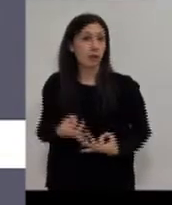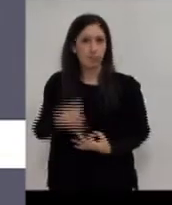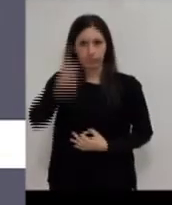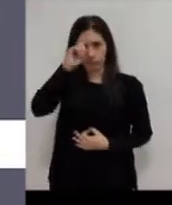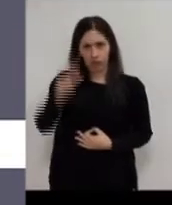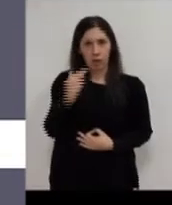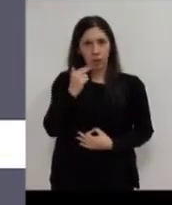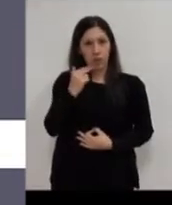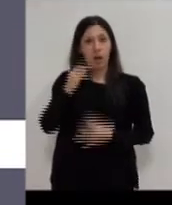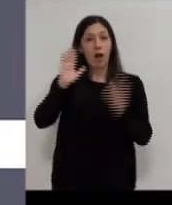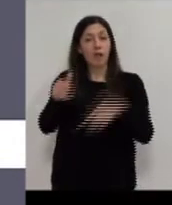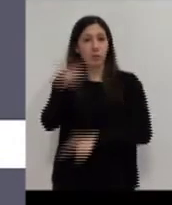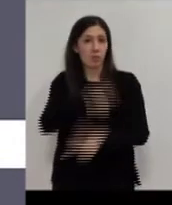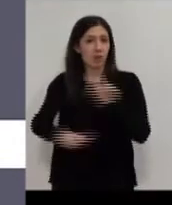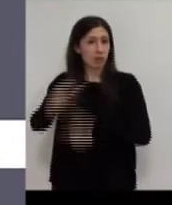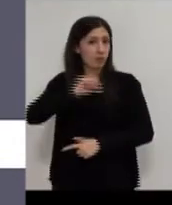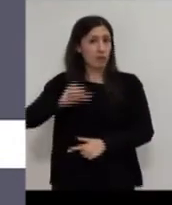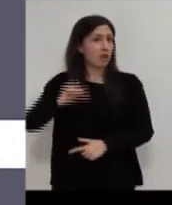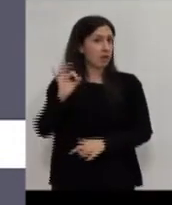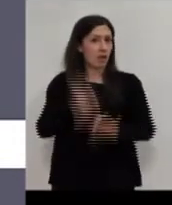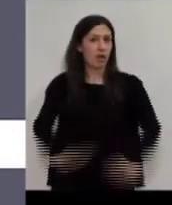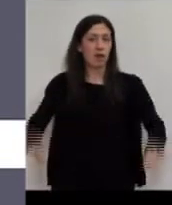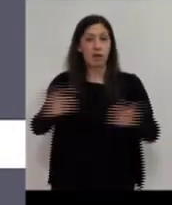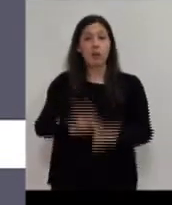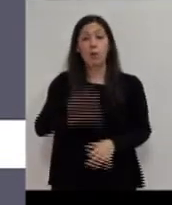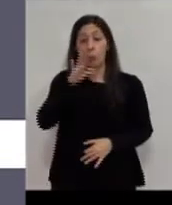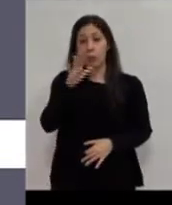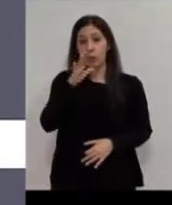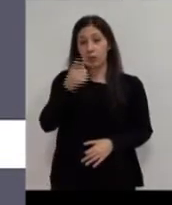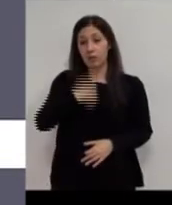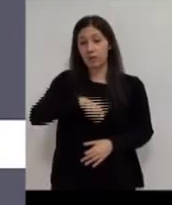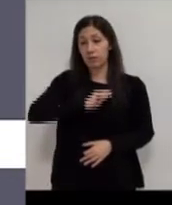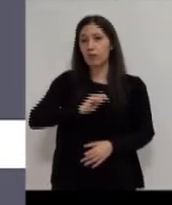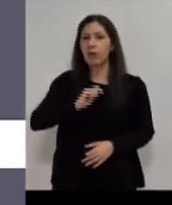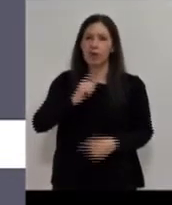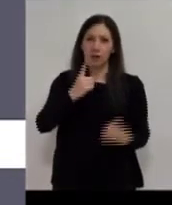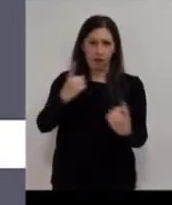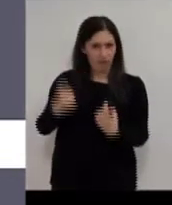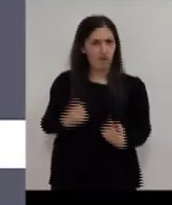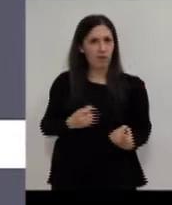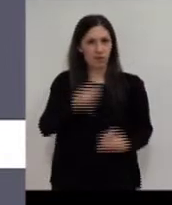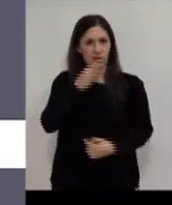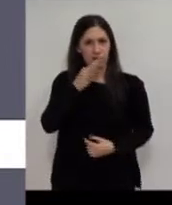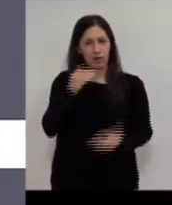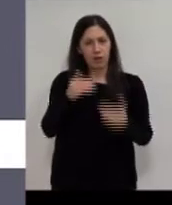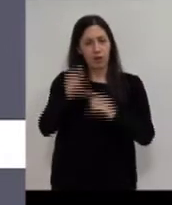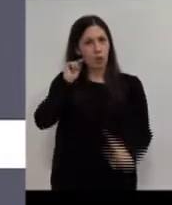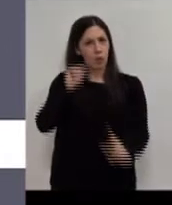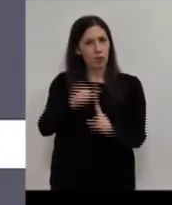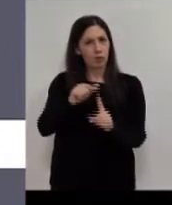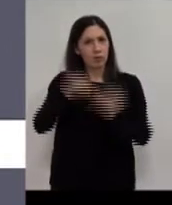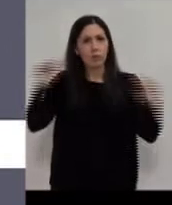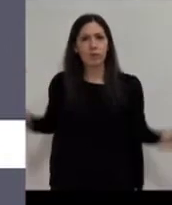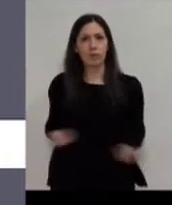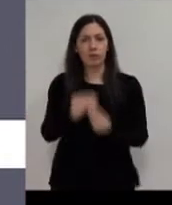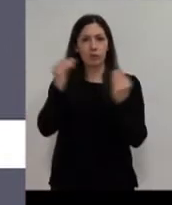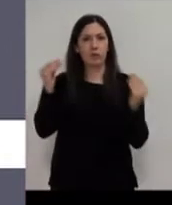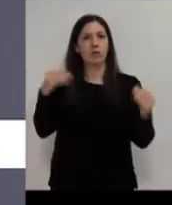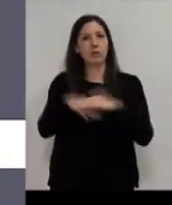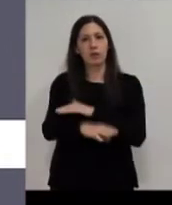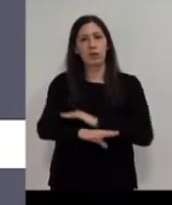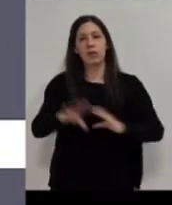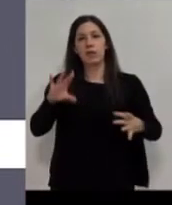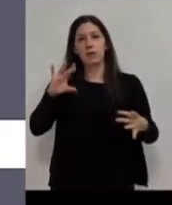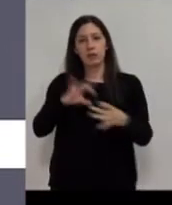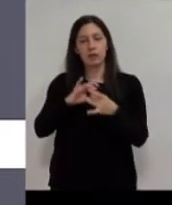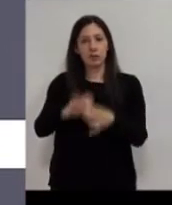se va a encontrar. Porque en España una de las características que existe es que, a pesar de que nos queda mucho camino por recorrer para mejorar la